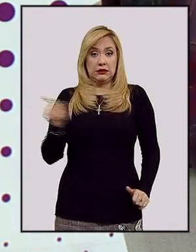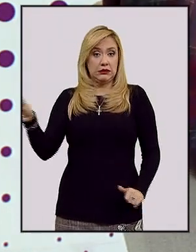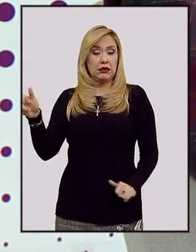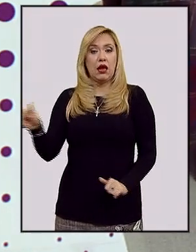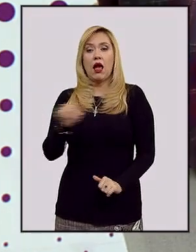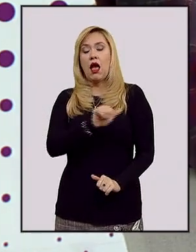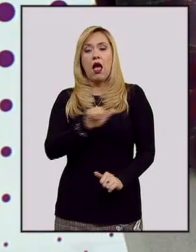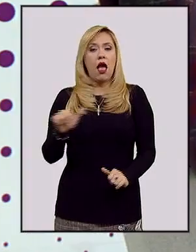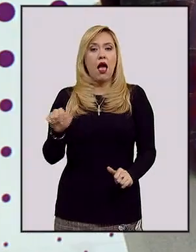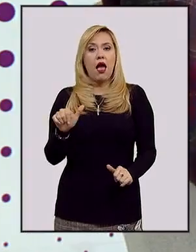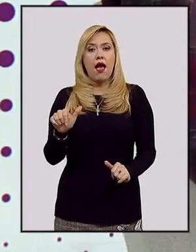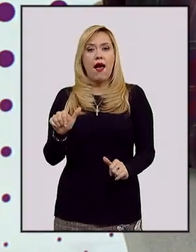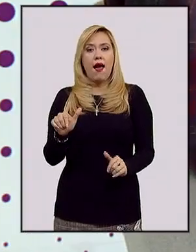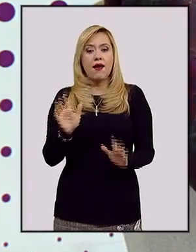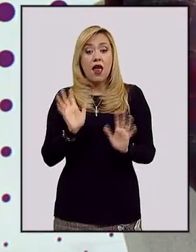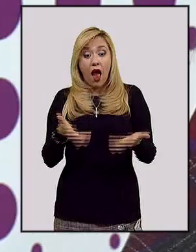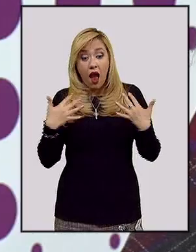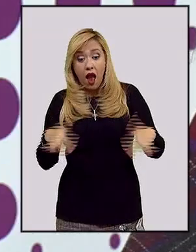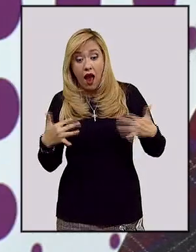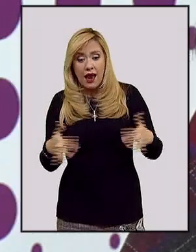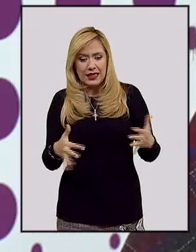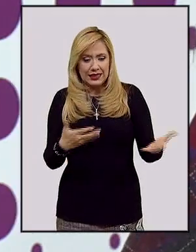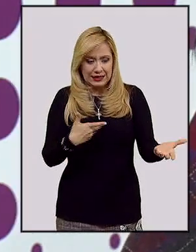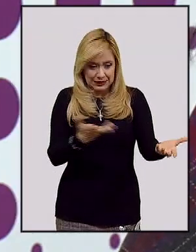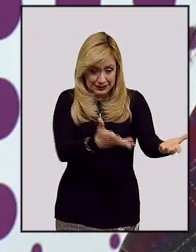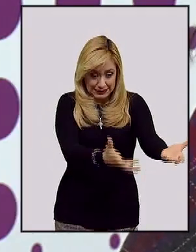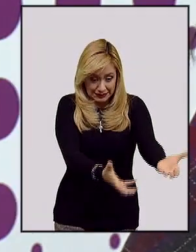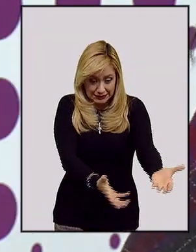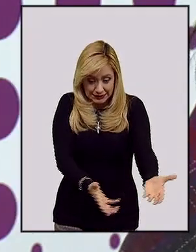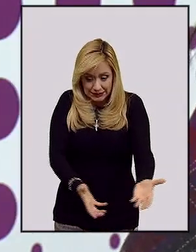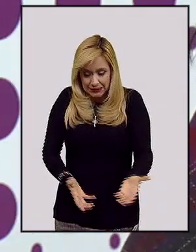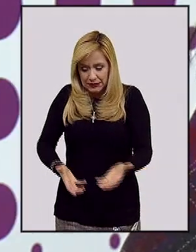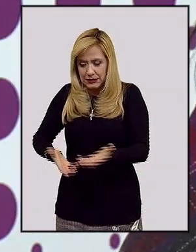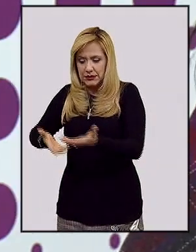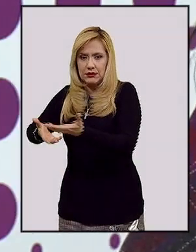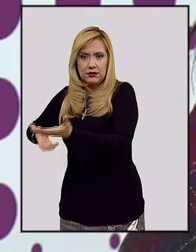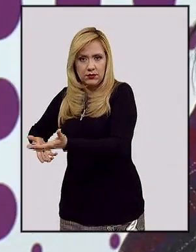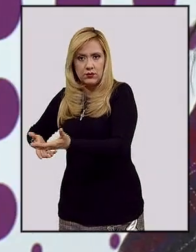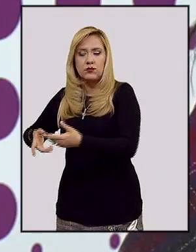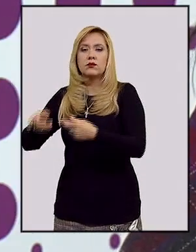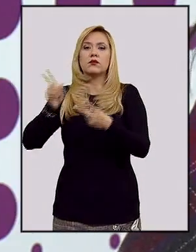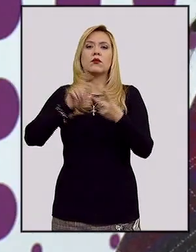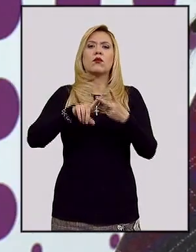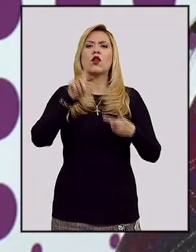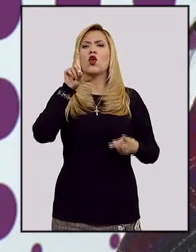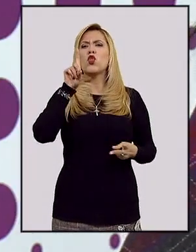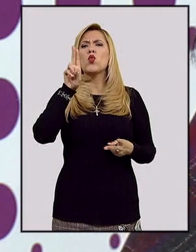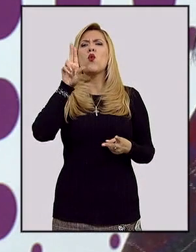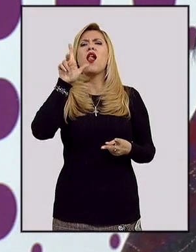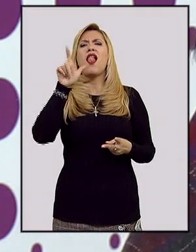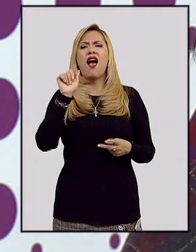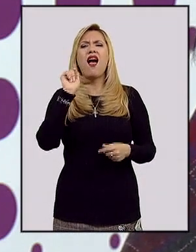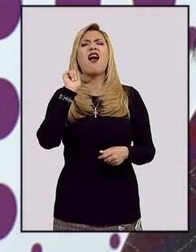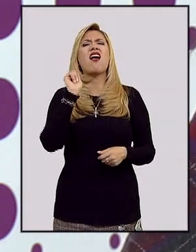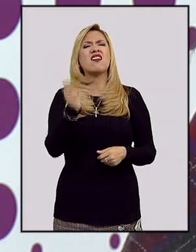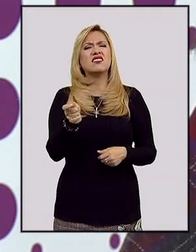el hijo, el niño o el niño al mundo, y una dula más bien es un acompañante.